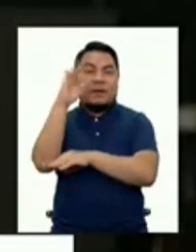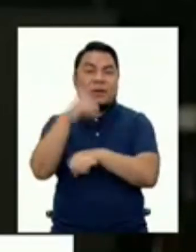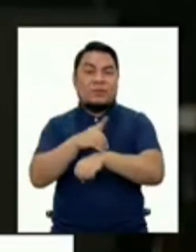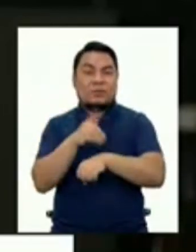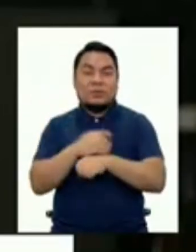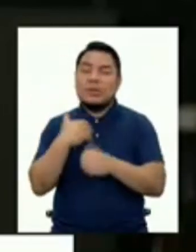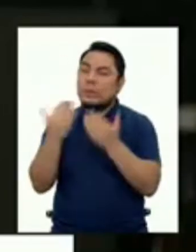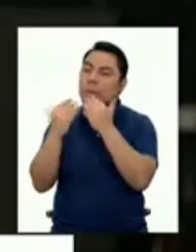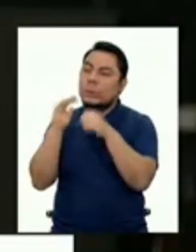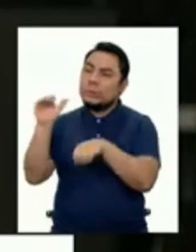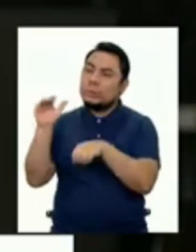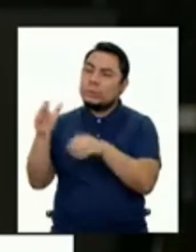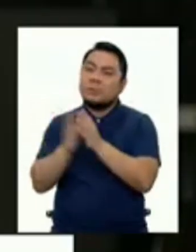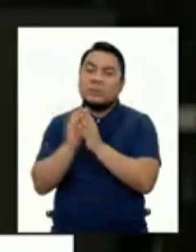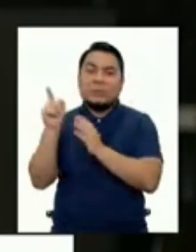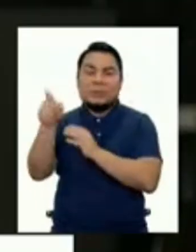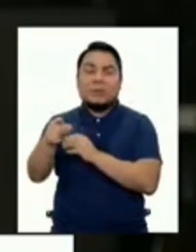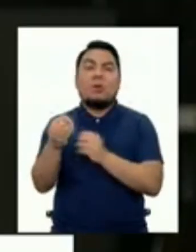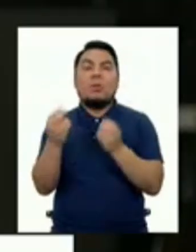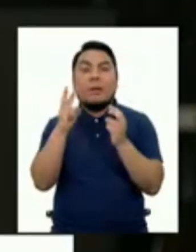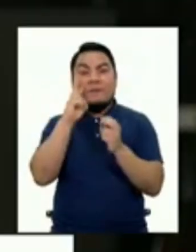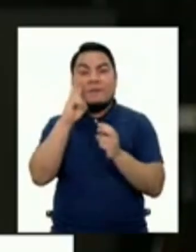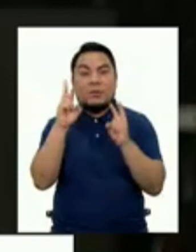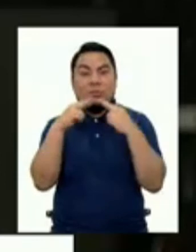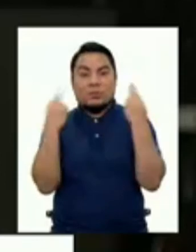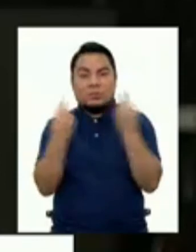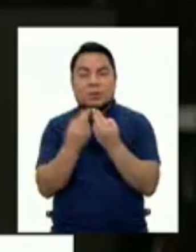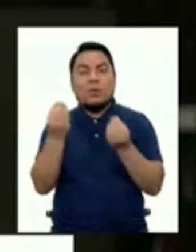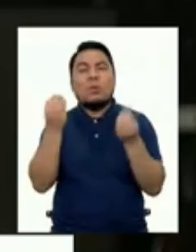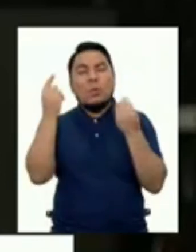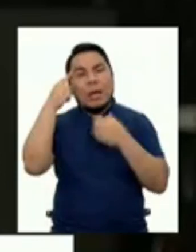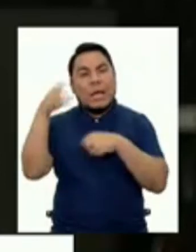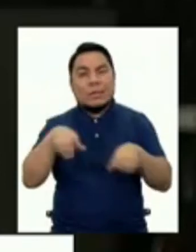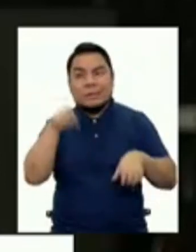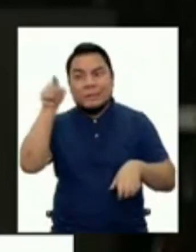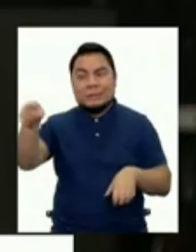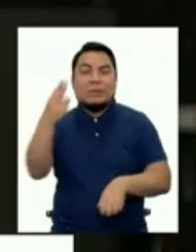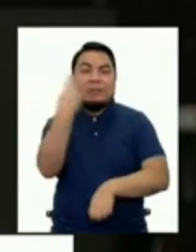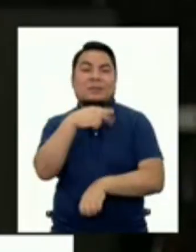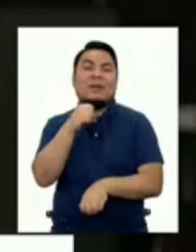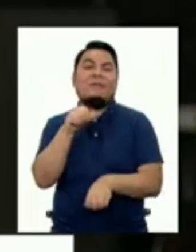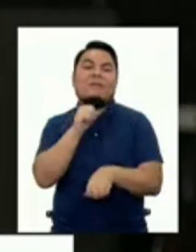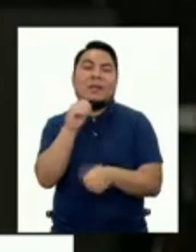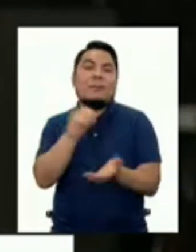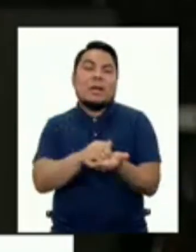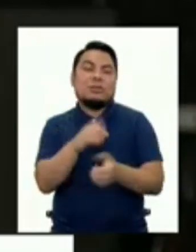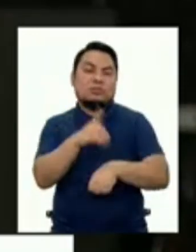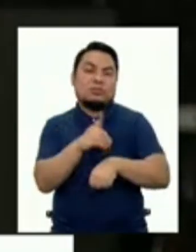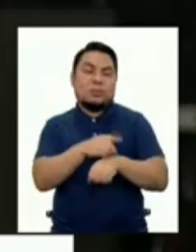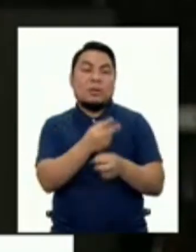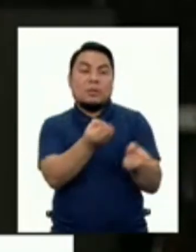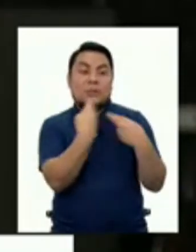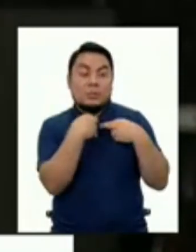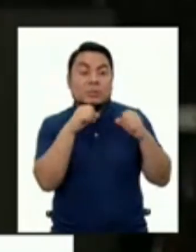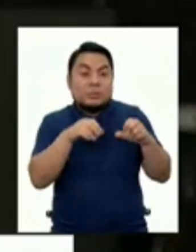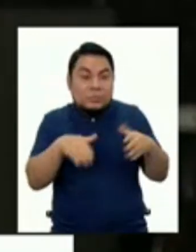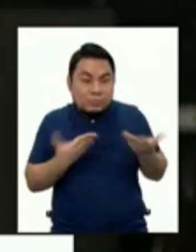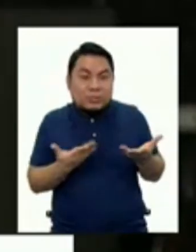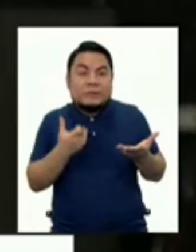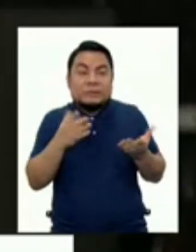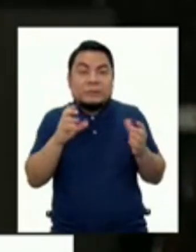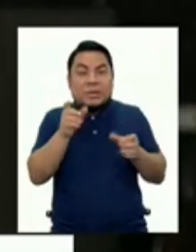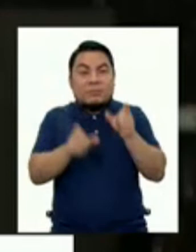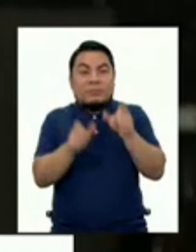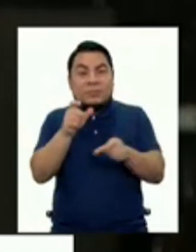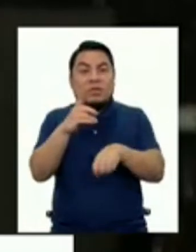a quienes nosotros vamos a recibir este día viernes para abordar de manera integral una respuesta con respecto a los